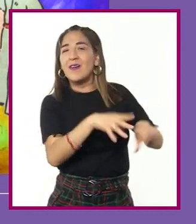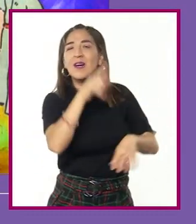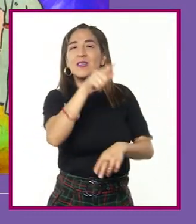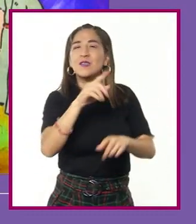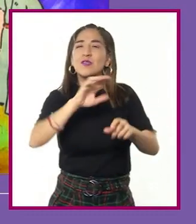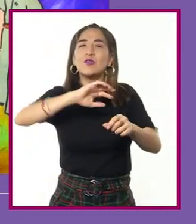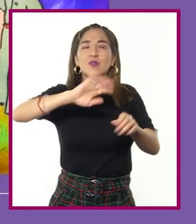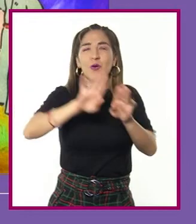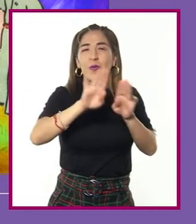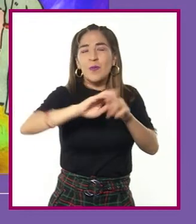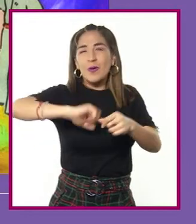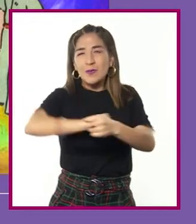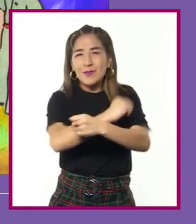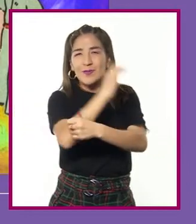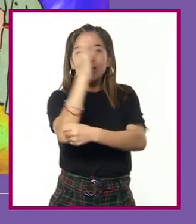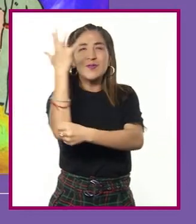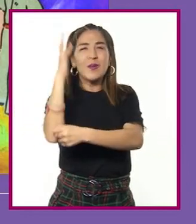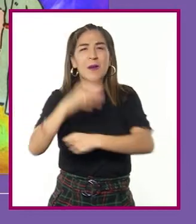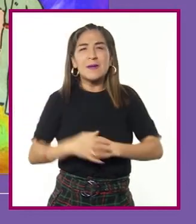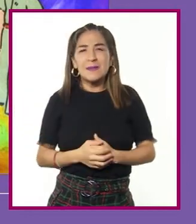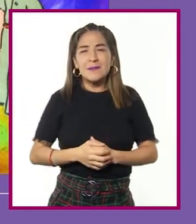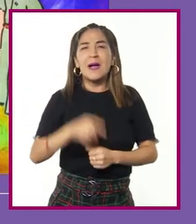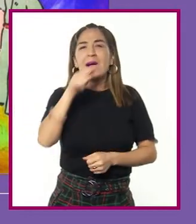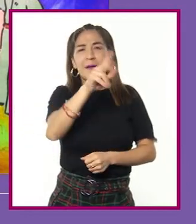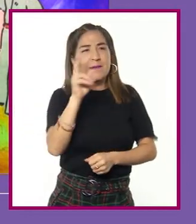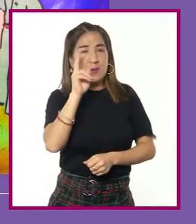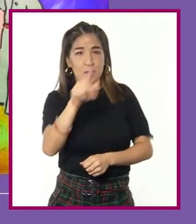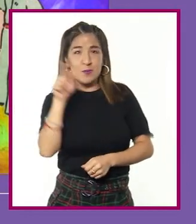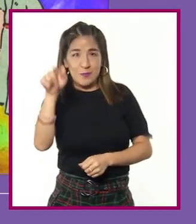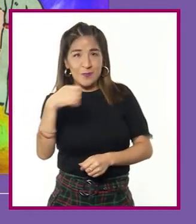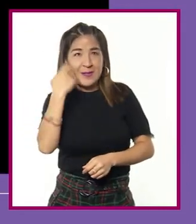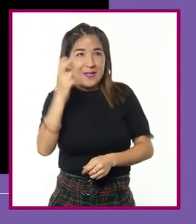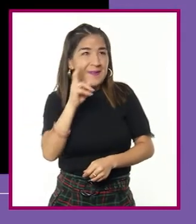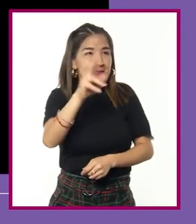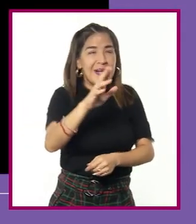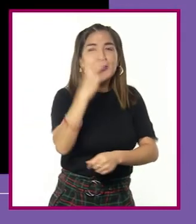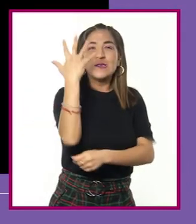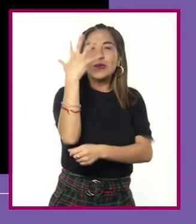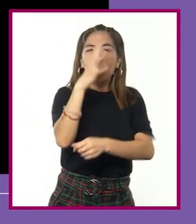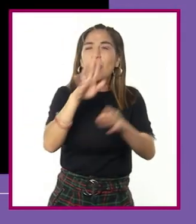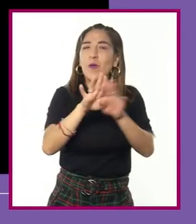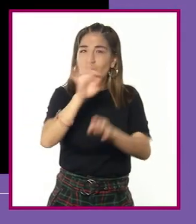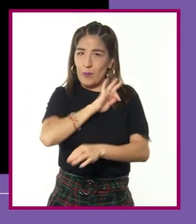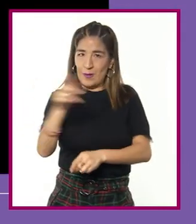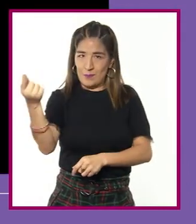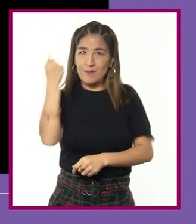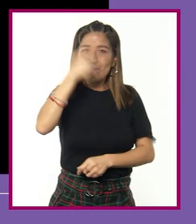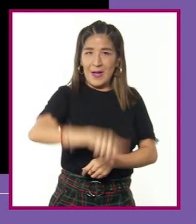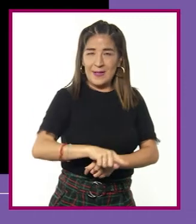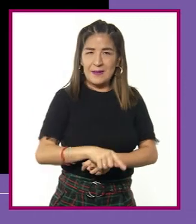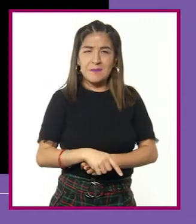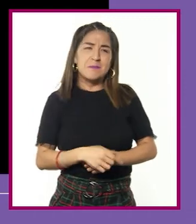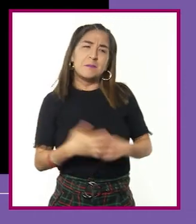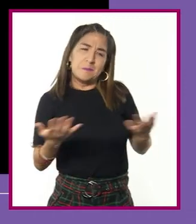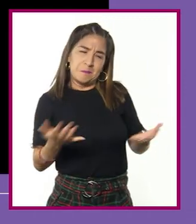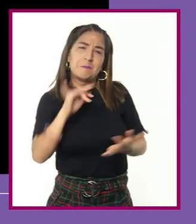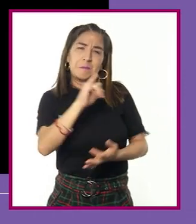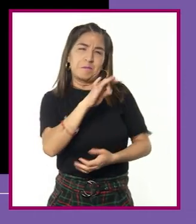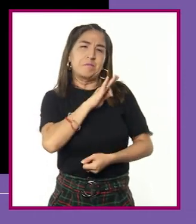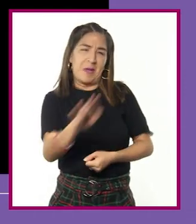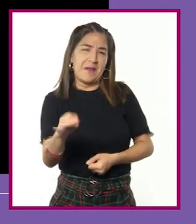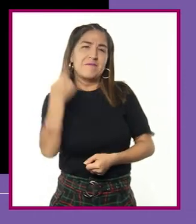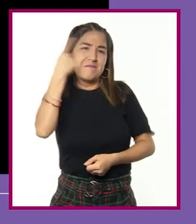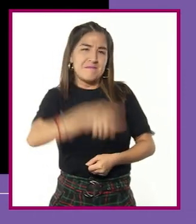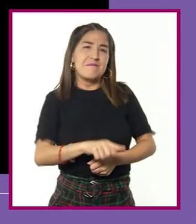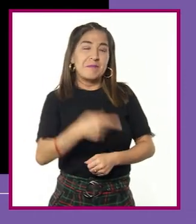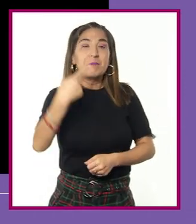sol. ¿Puedes ordenar que se ponga el sol? Bueno, sí podría.